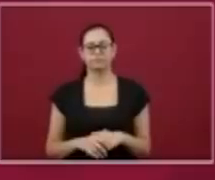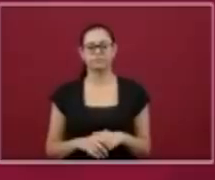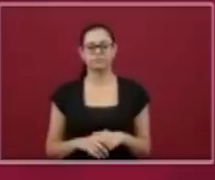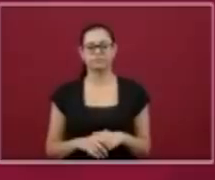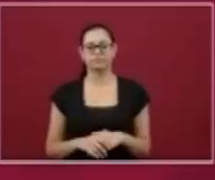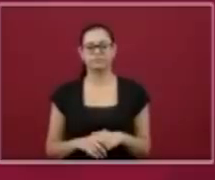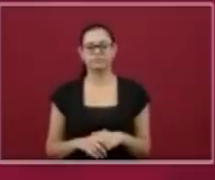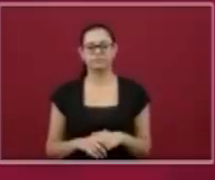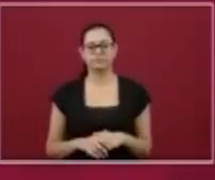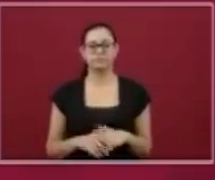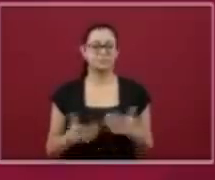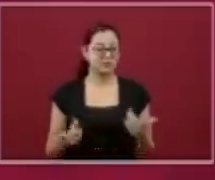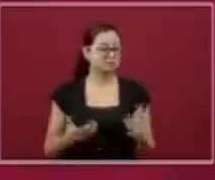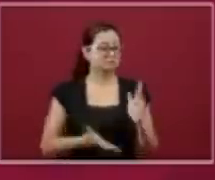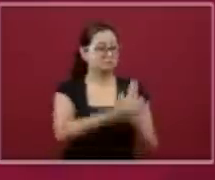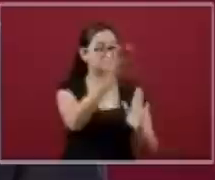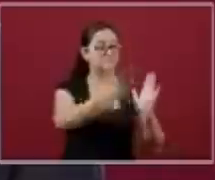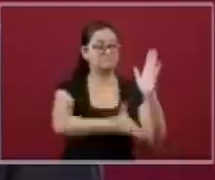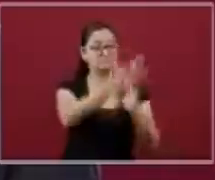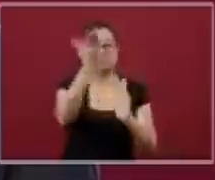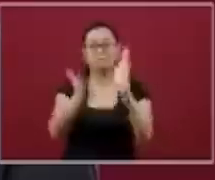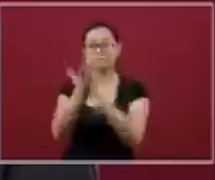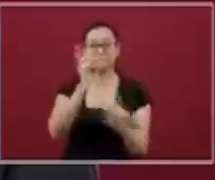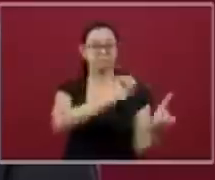recursos a muchas obras,